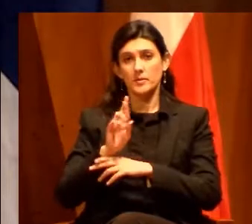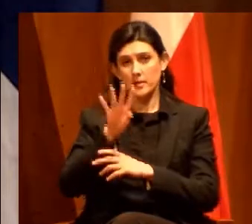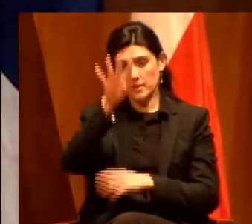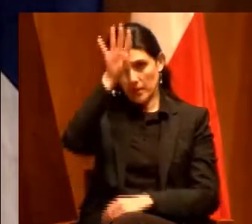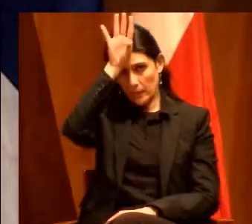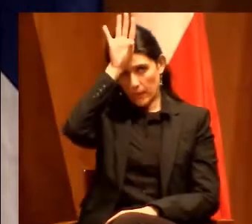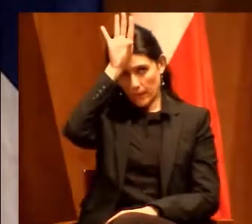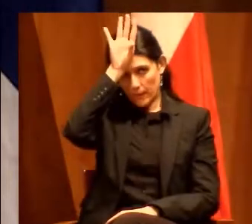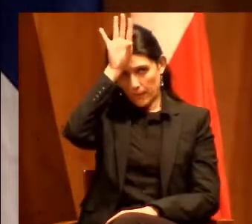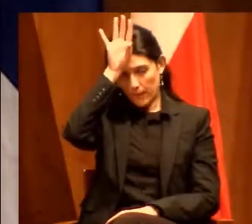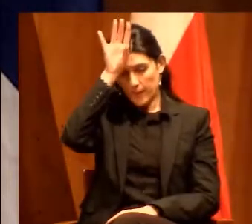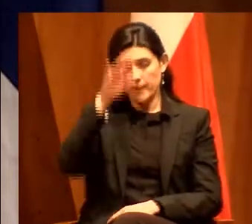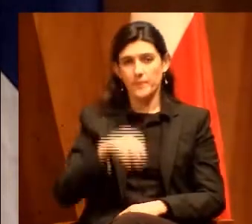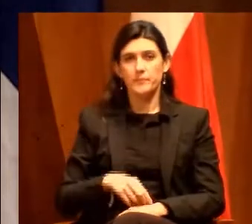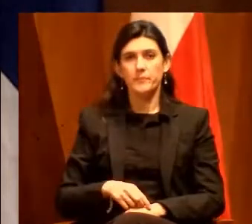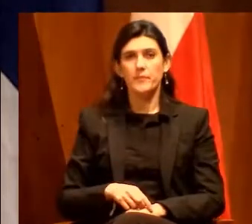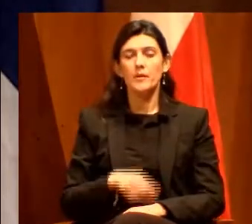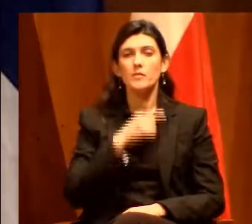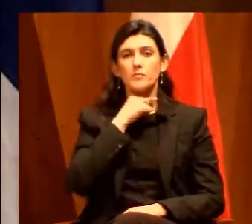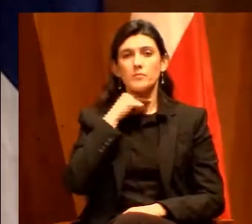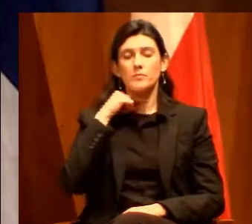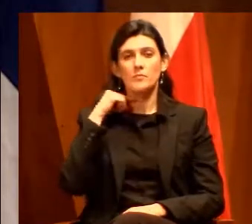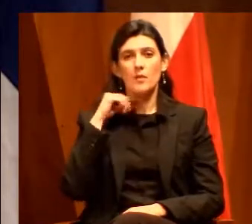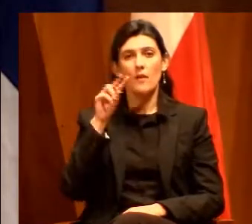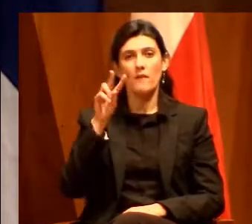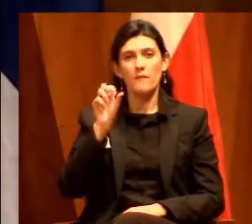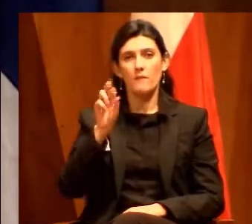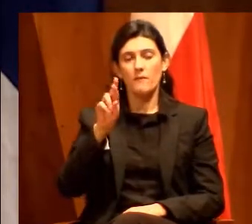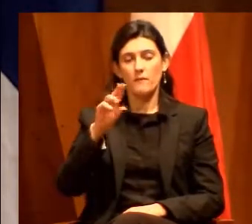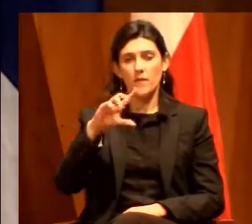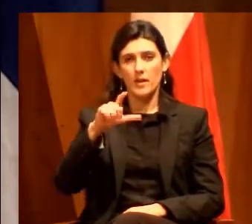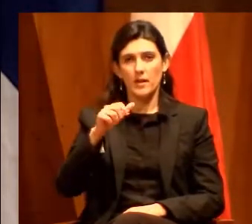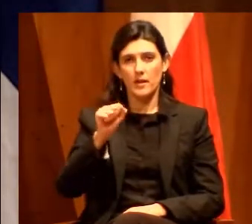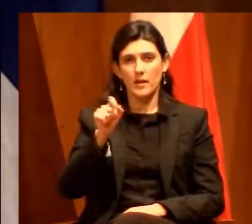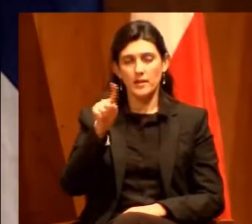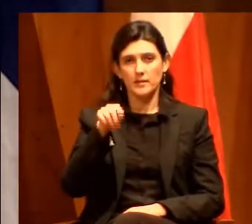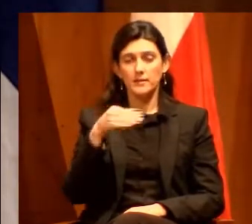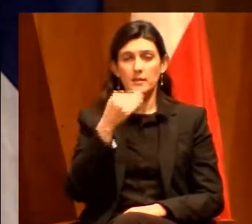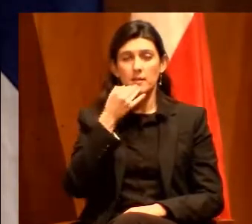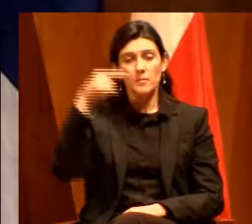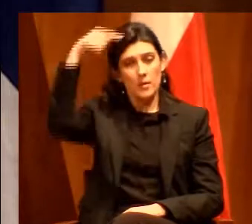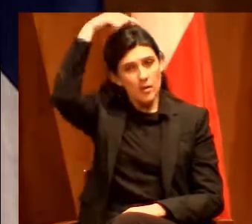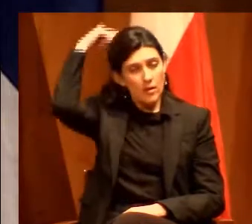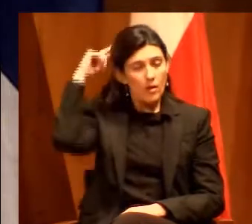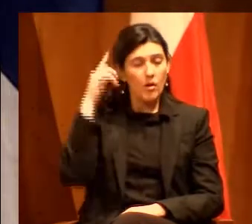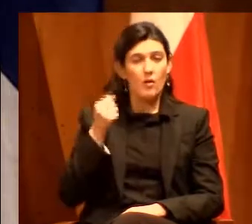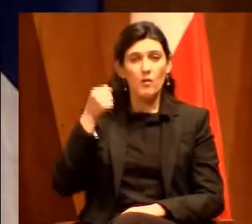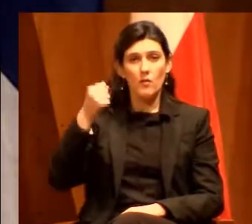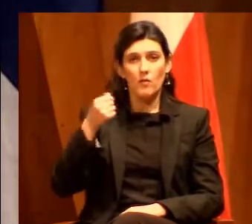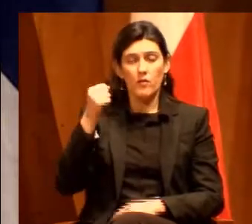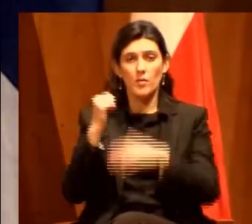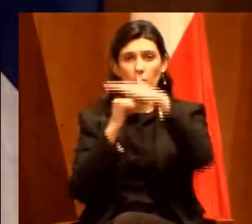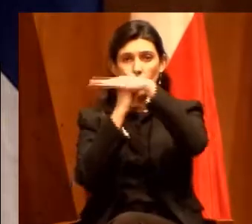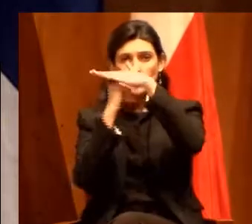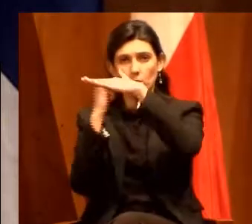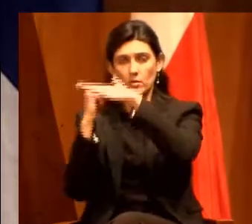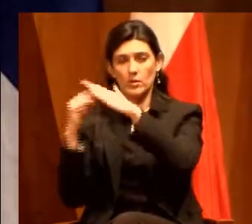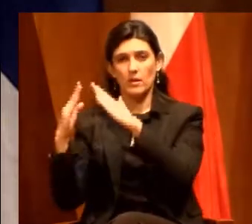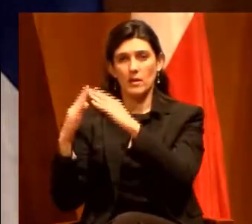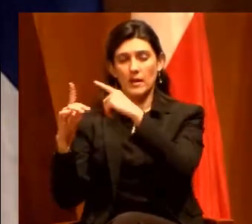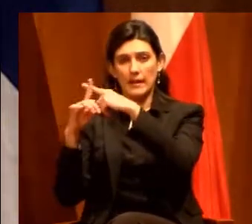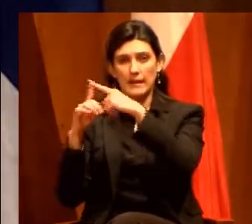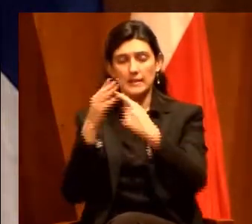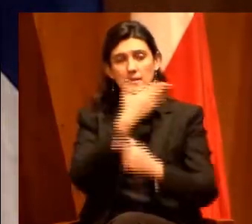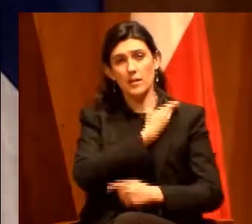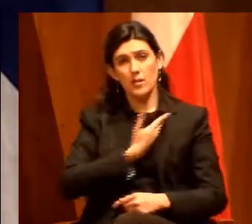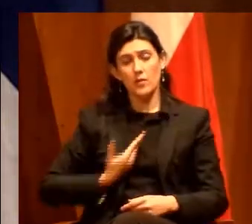Scapoli, Monseñor Héctor Vargas, saludo también a los obispos, a las autoridades eclesiásticas, de